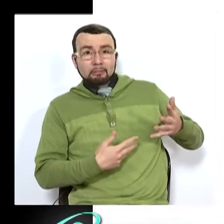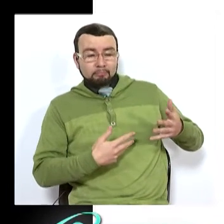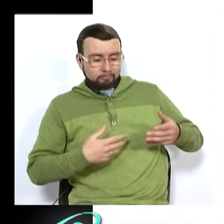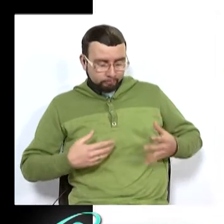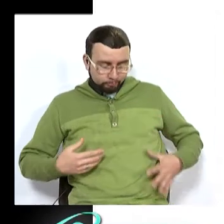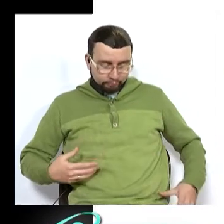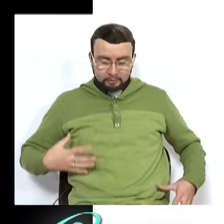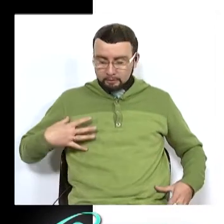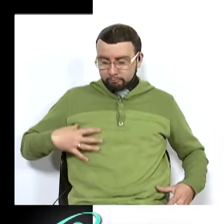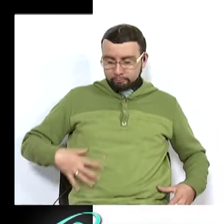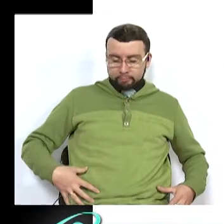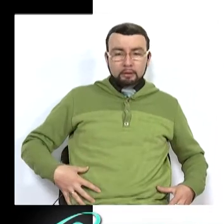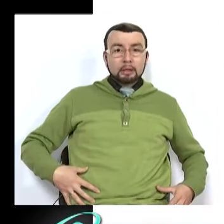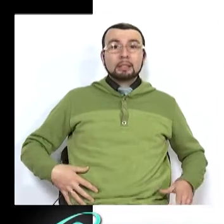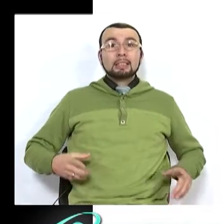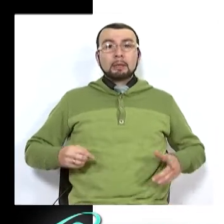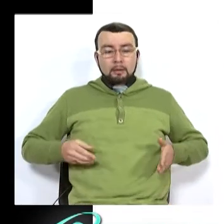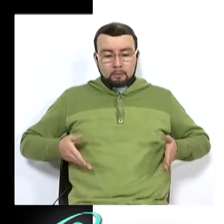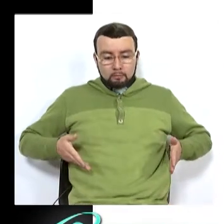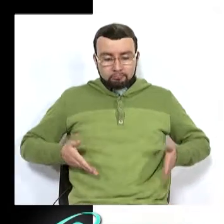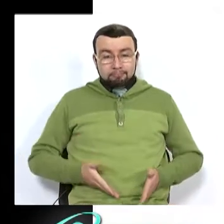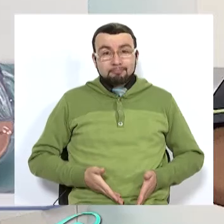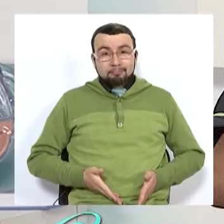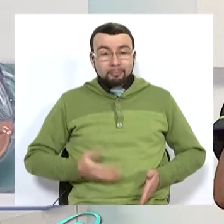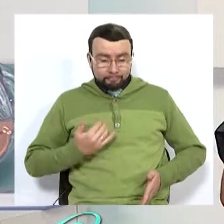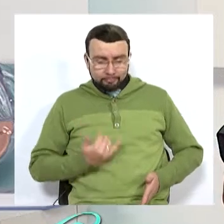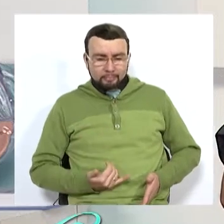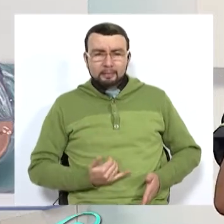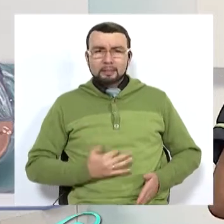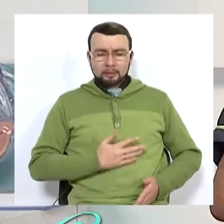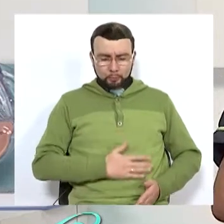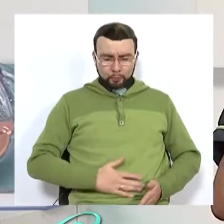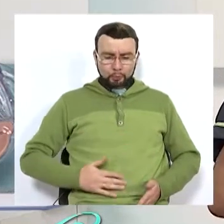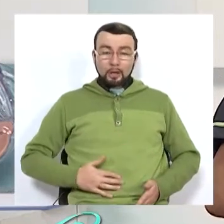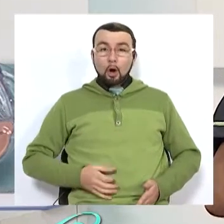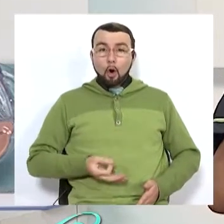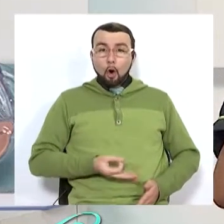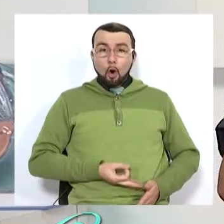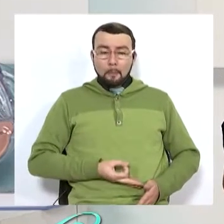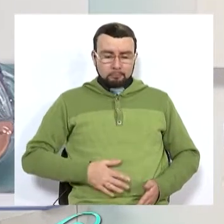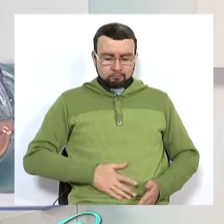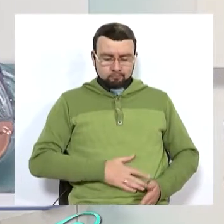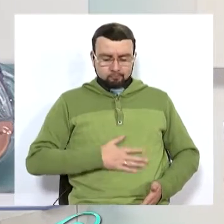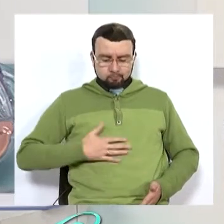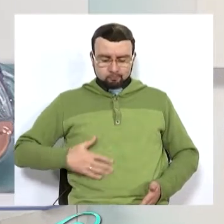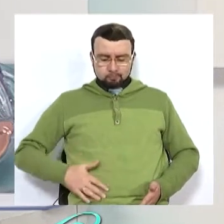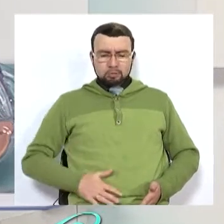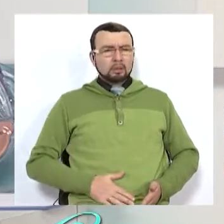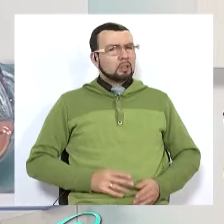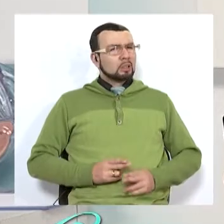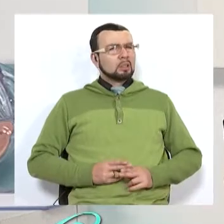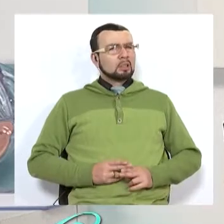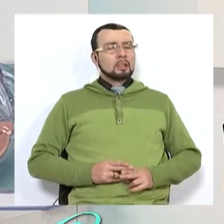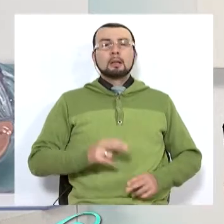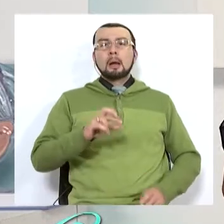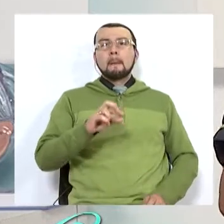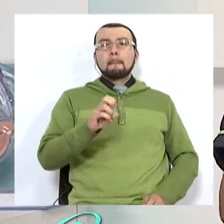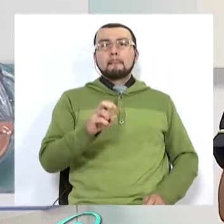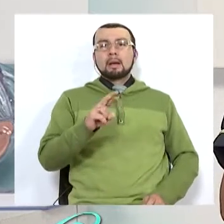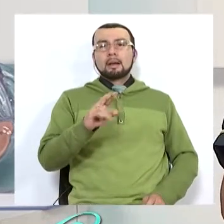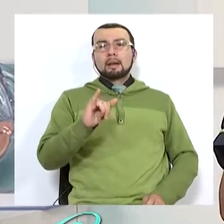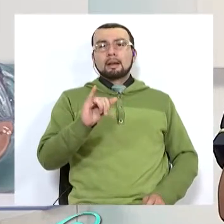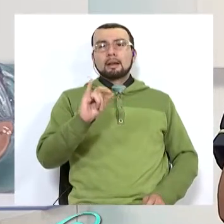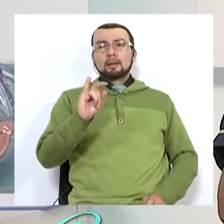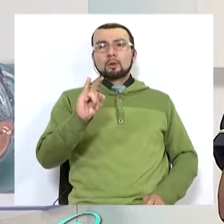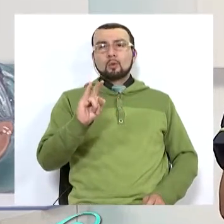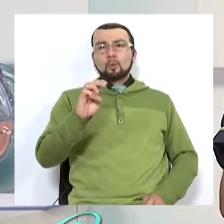vemos. Luego pasamos a la zona que es alrededor del ombligo. Se conoce como región periumbilical o